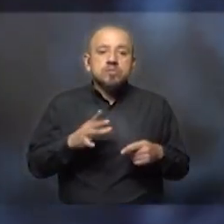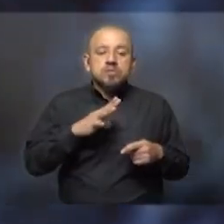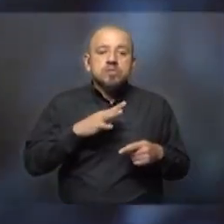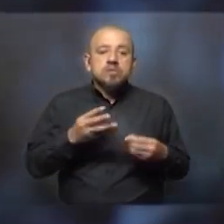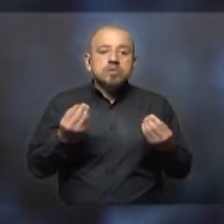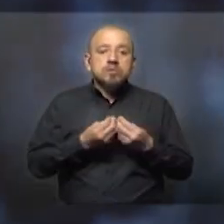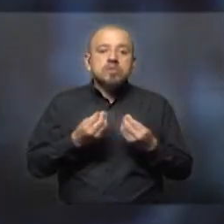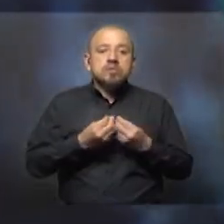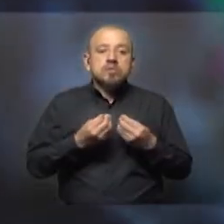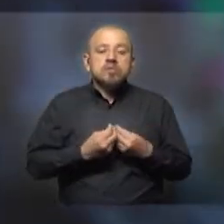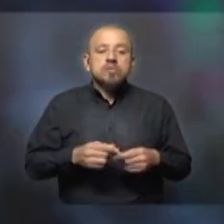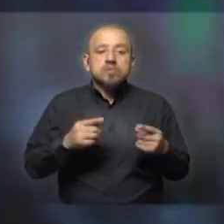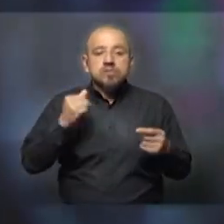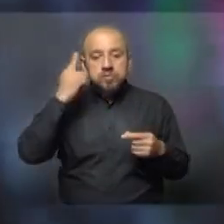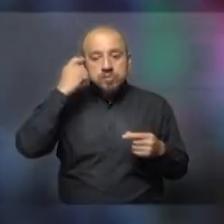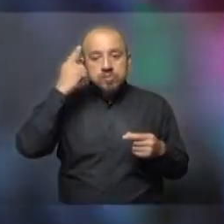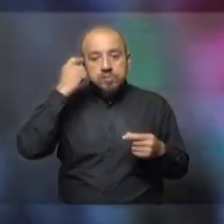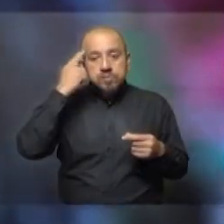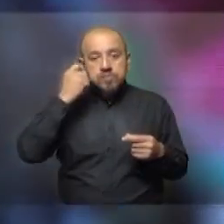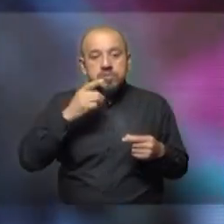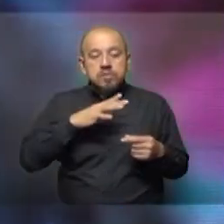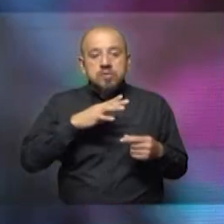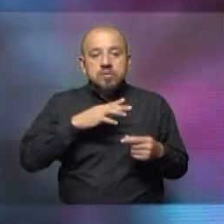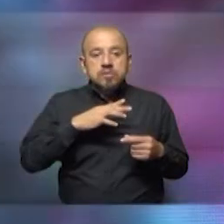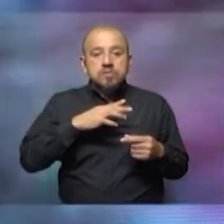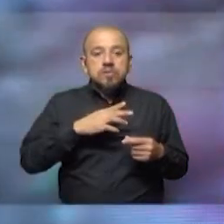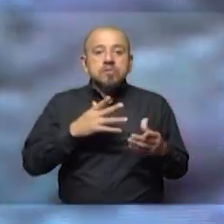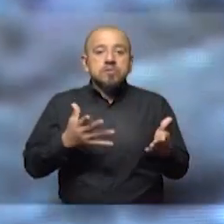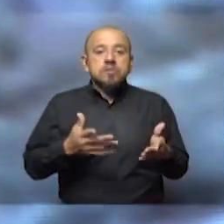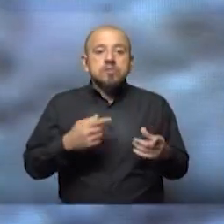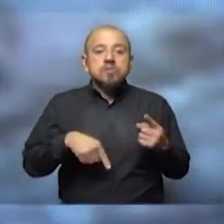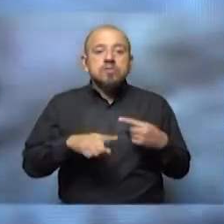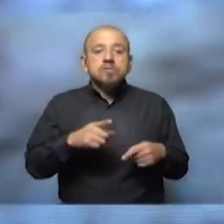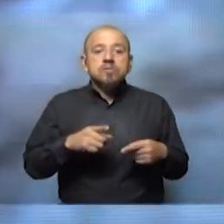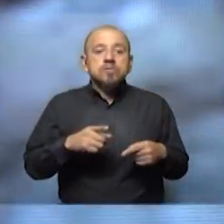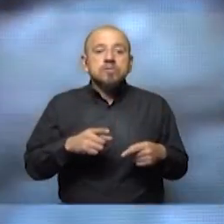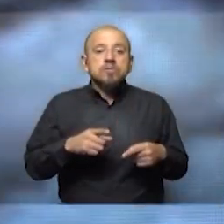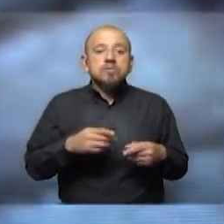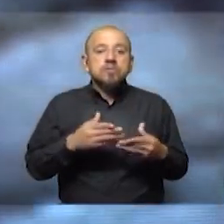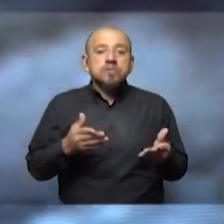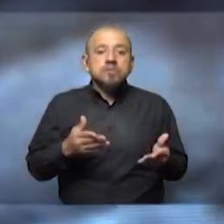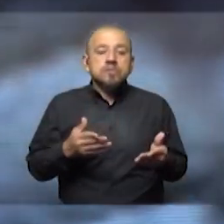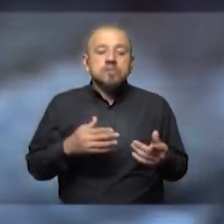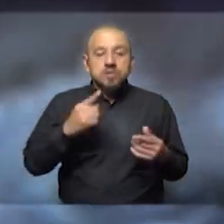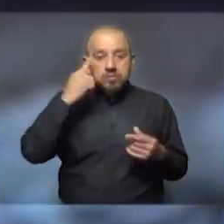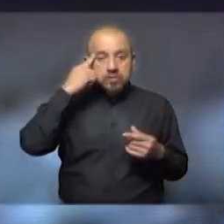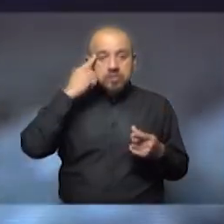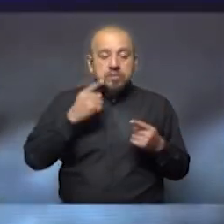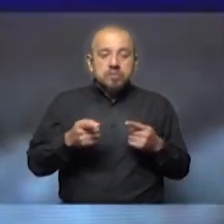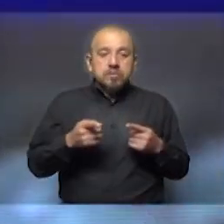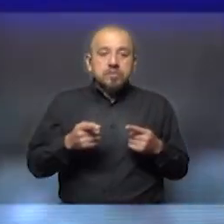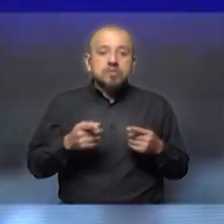de experiencias que no que tenemos como el desafío del sistematizar y bueno y pensar que